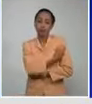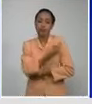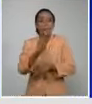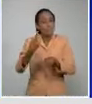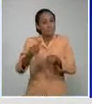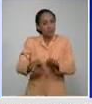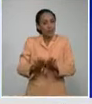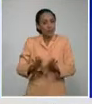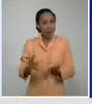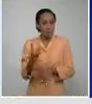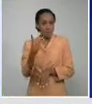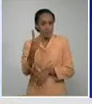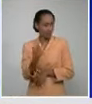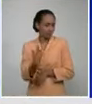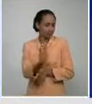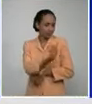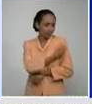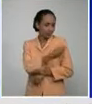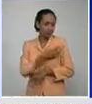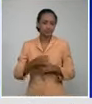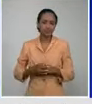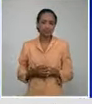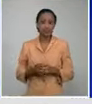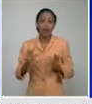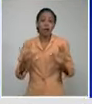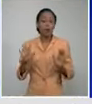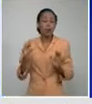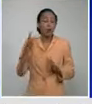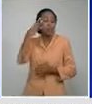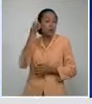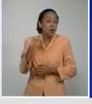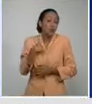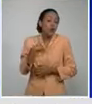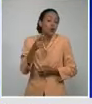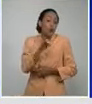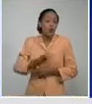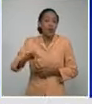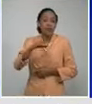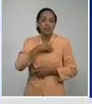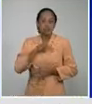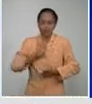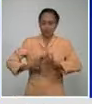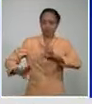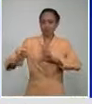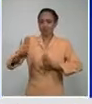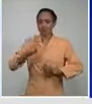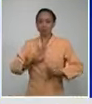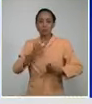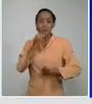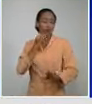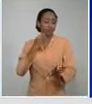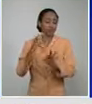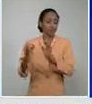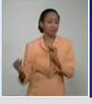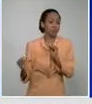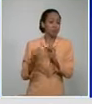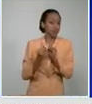indiscutiblemente ya, a lo mejor es psicológico, pero voy desarrollando anticuerpos que me permitan una protección